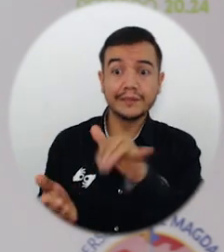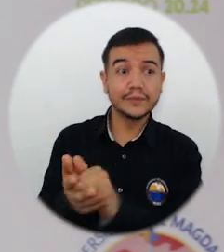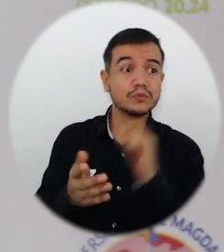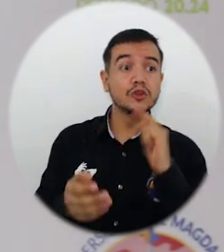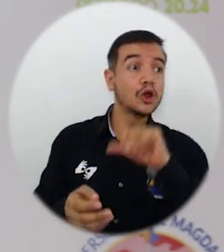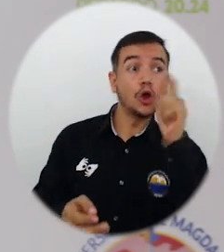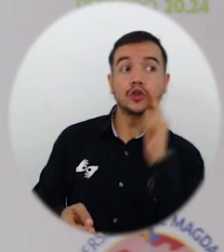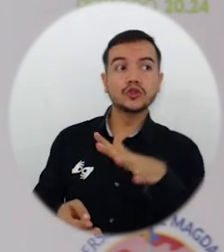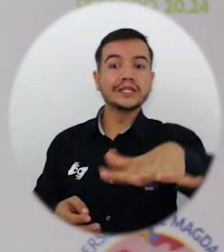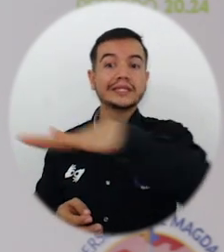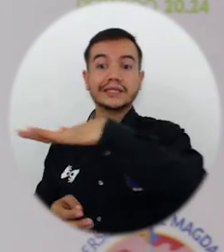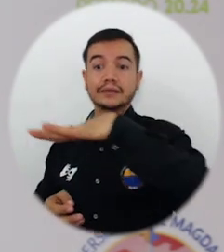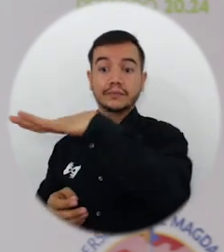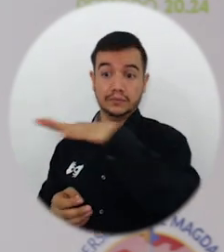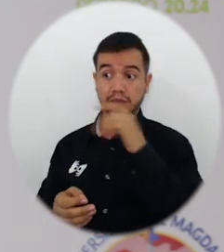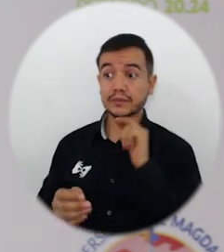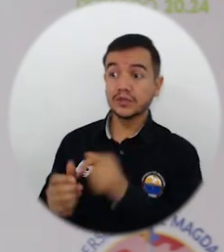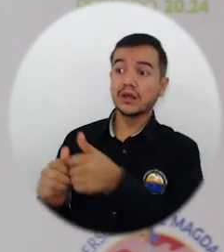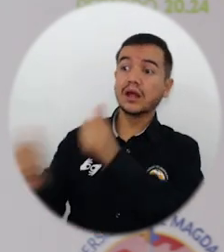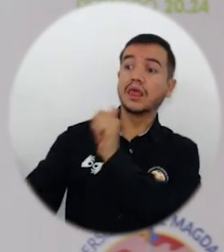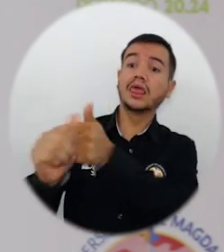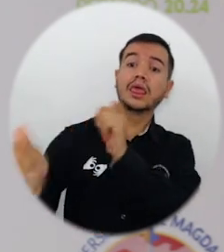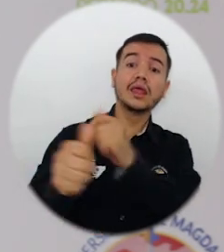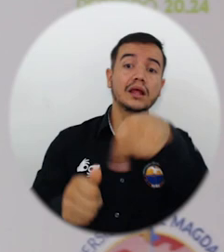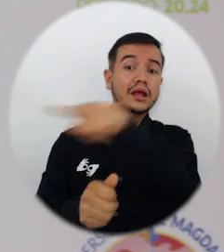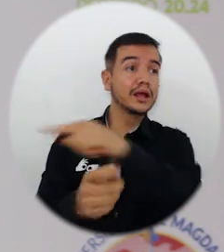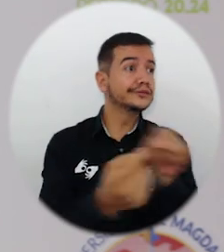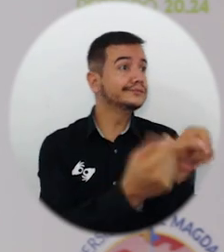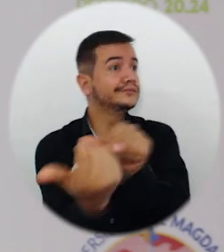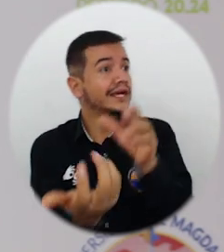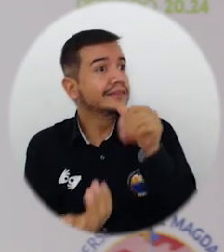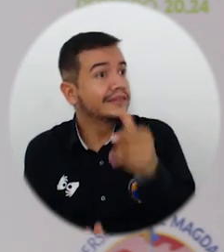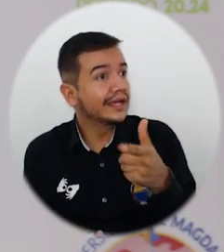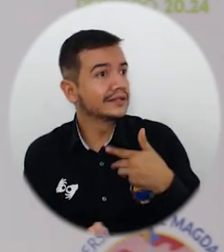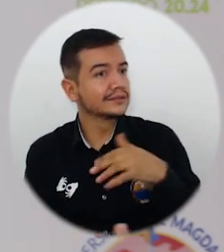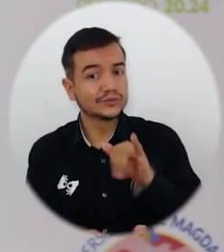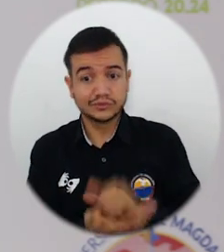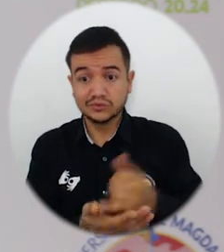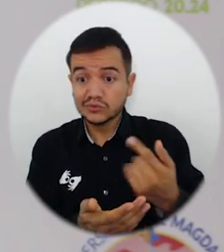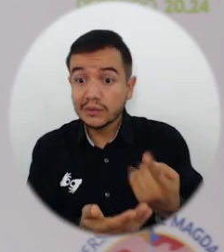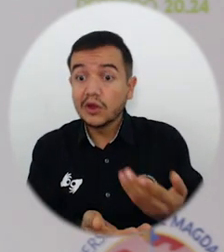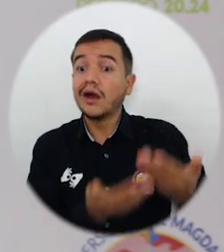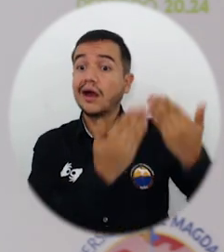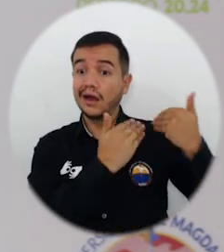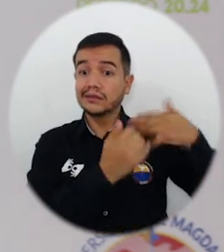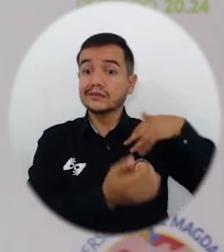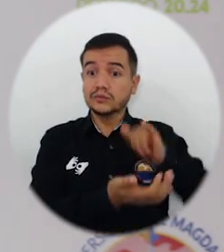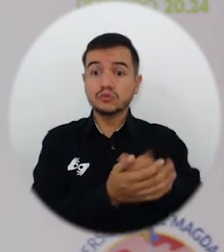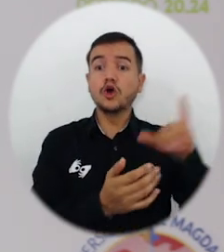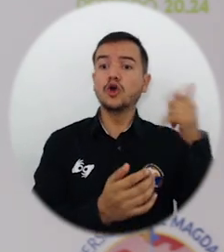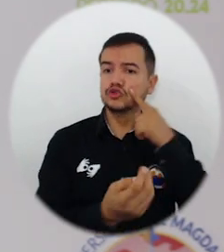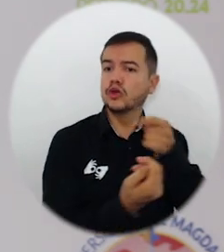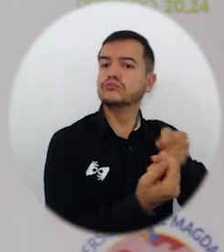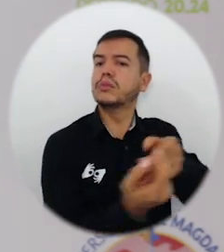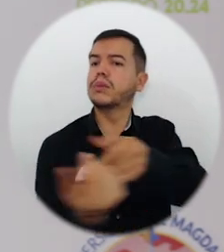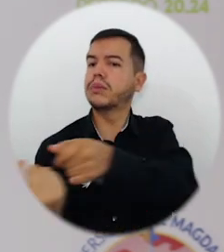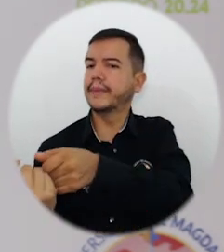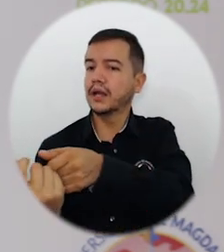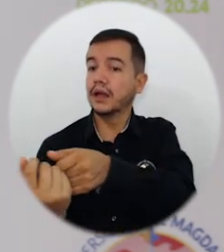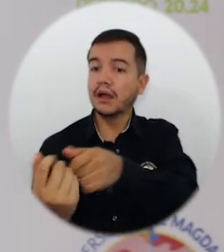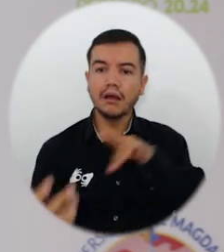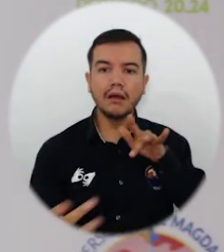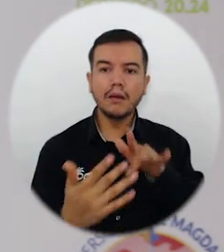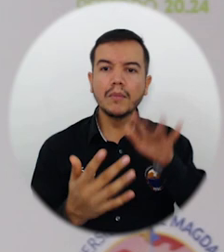Magdalena, además de no incluir aportes para el posgrado, como sí se hizo en el periodo pasado, donde curiosamente era el periodo de elecciones